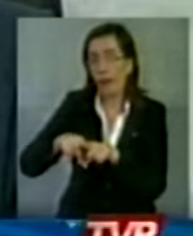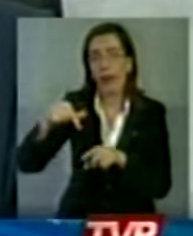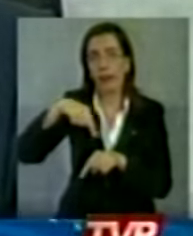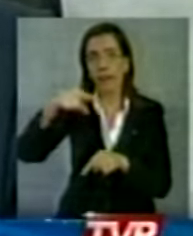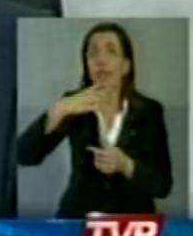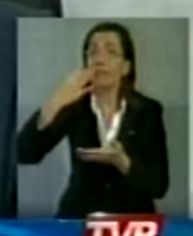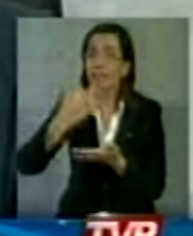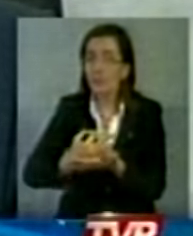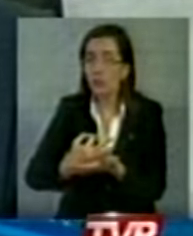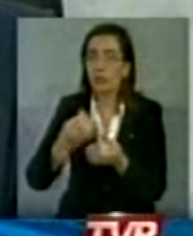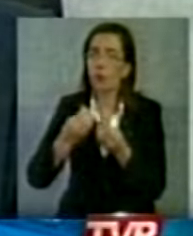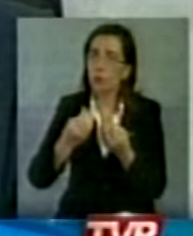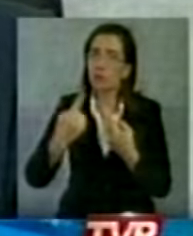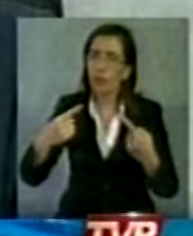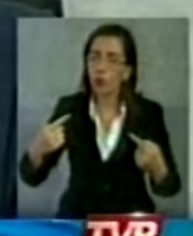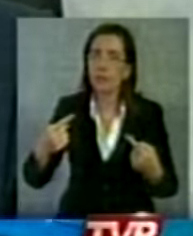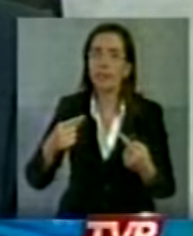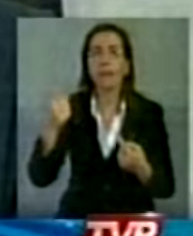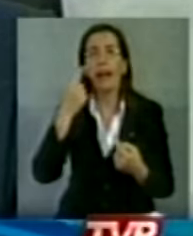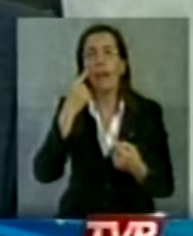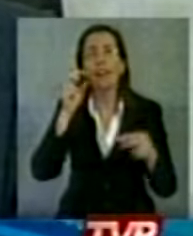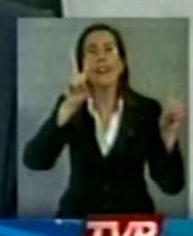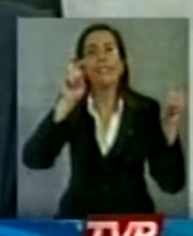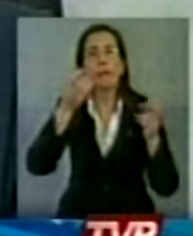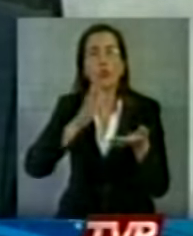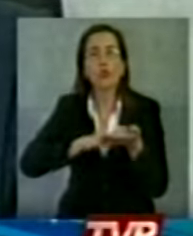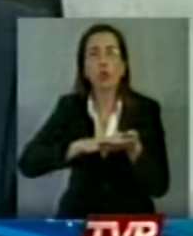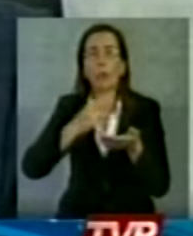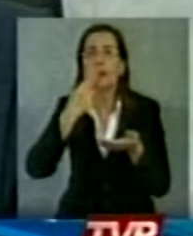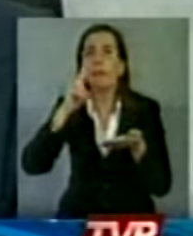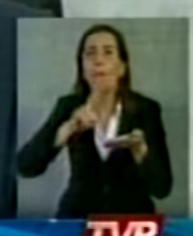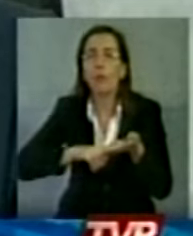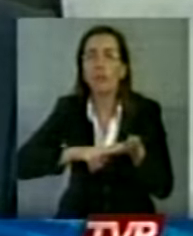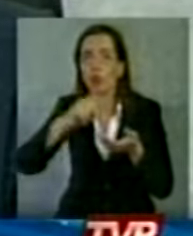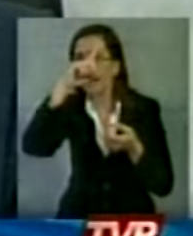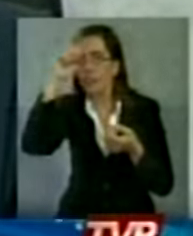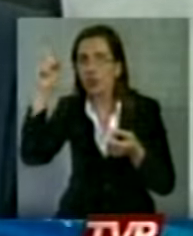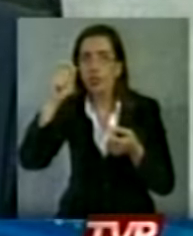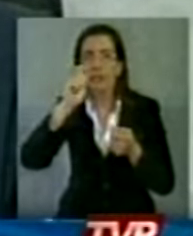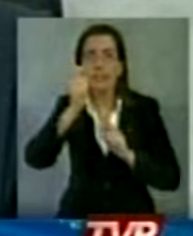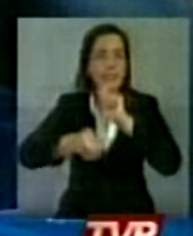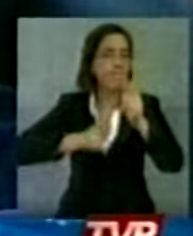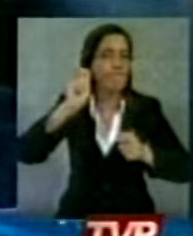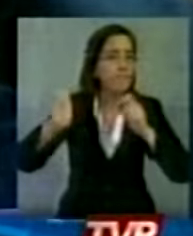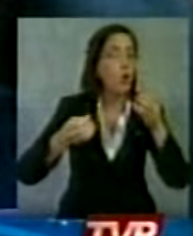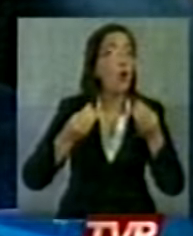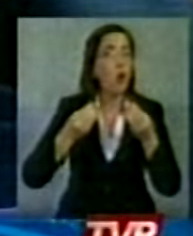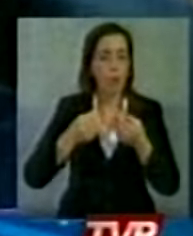estas decisiones tienen que ver con la distribución de las rentas nacionales.